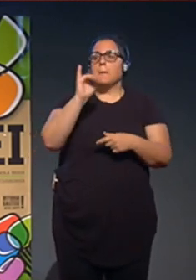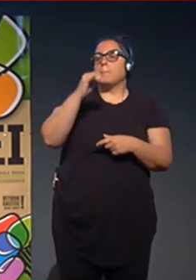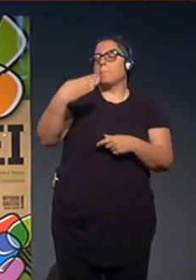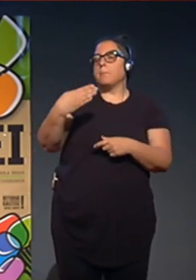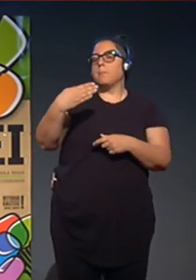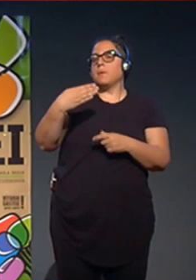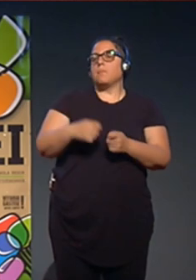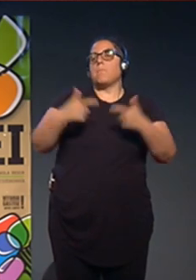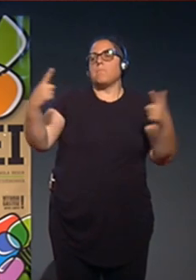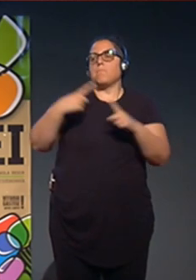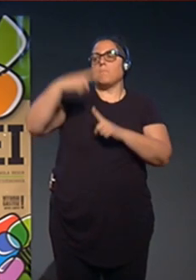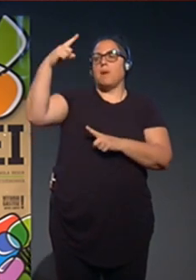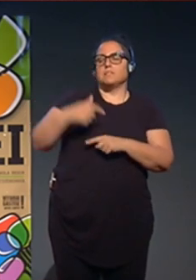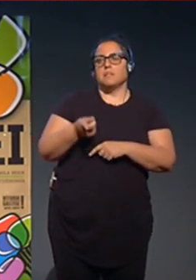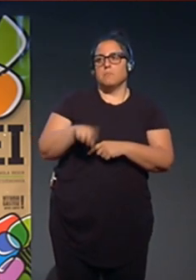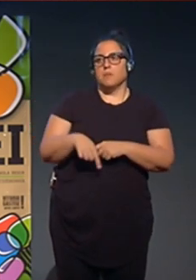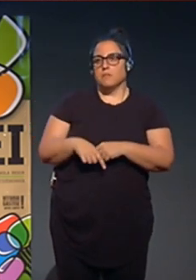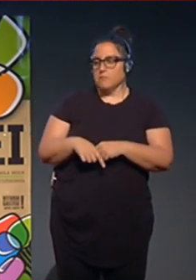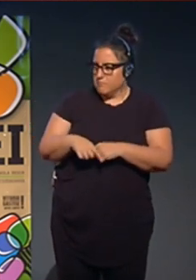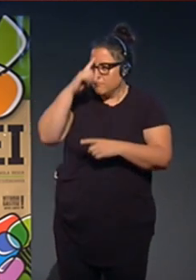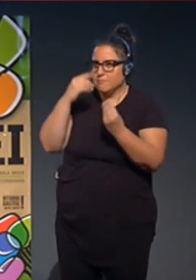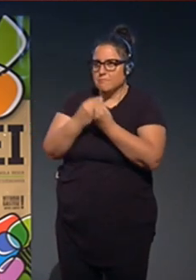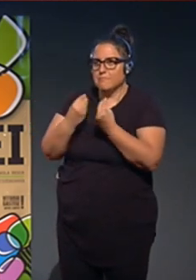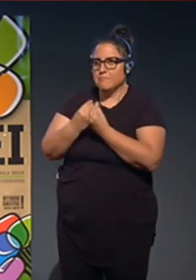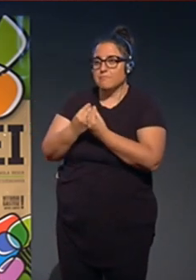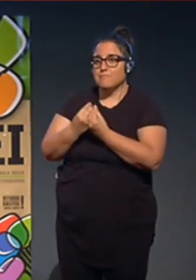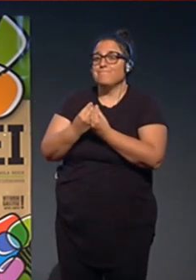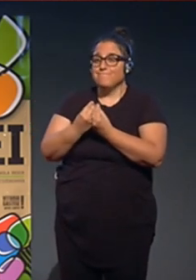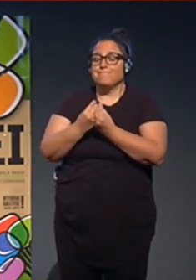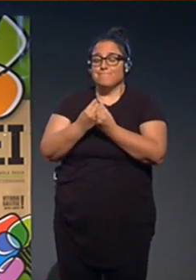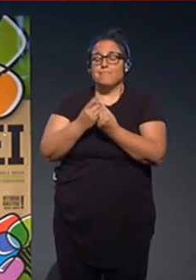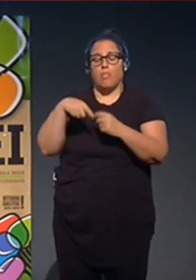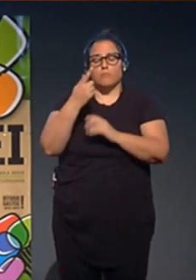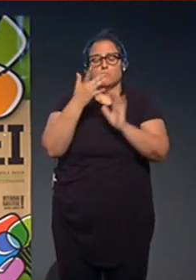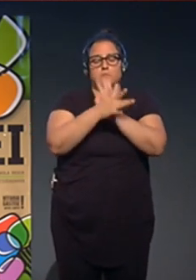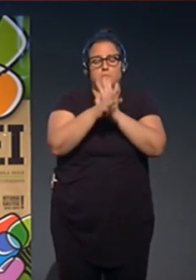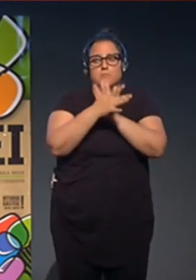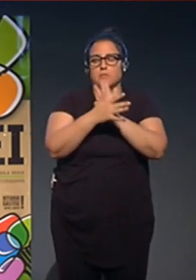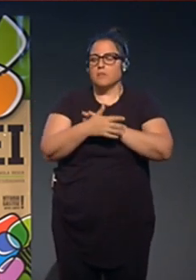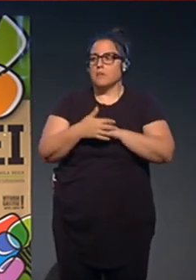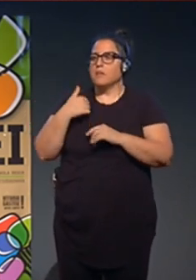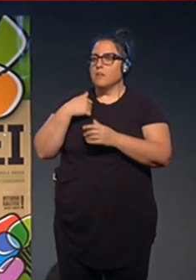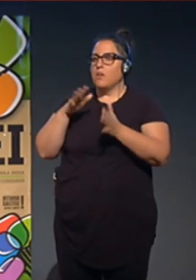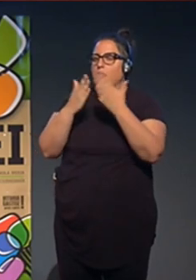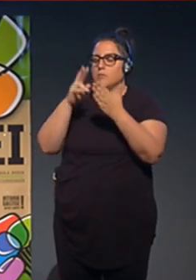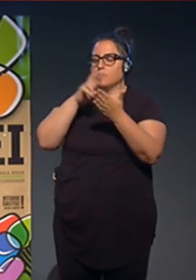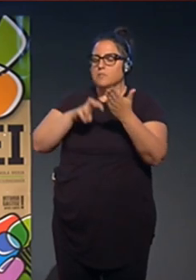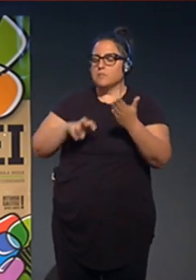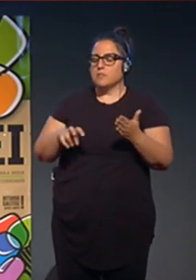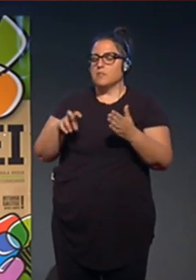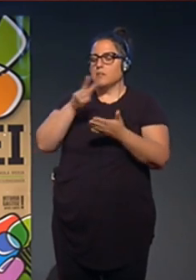interno bruto yo digo no me lo puedo creer pero claro me dio después varias razones yo lo busqué en los libros